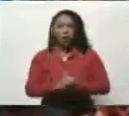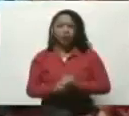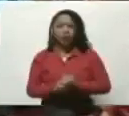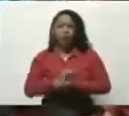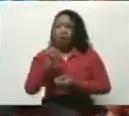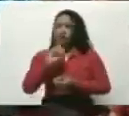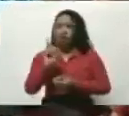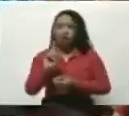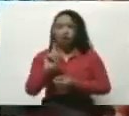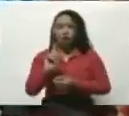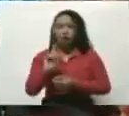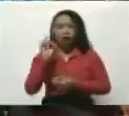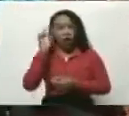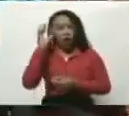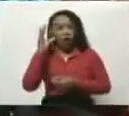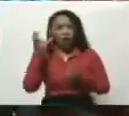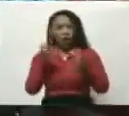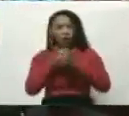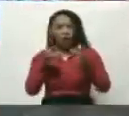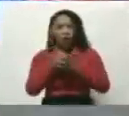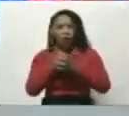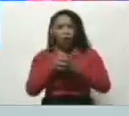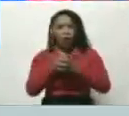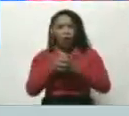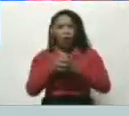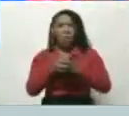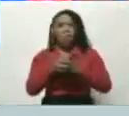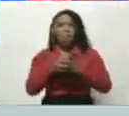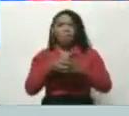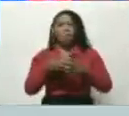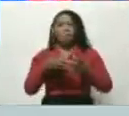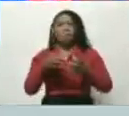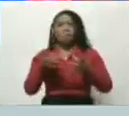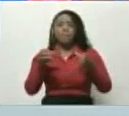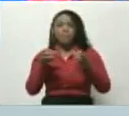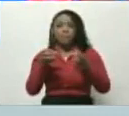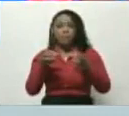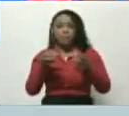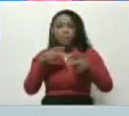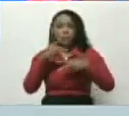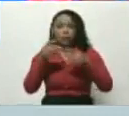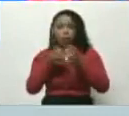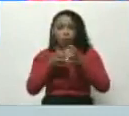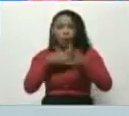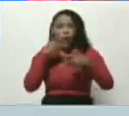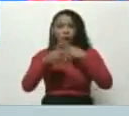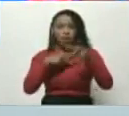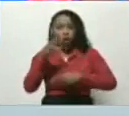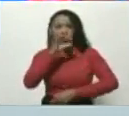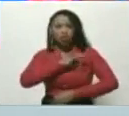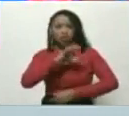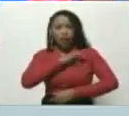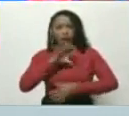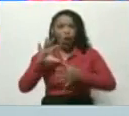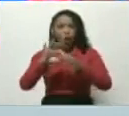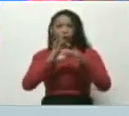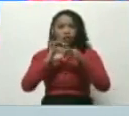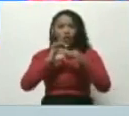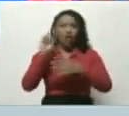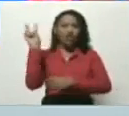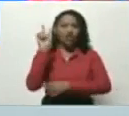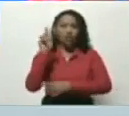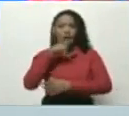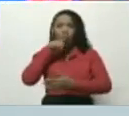vano el partido se llama Partido Socialista Unido de